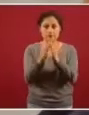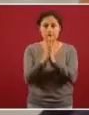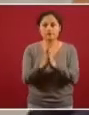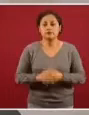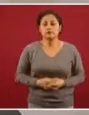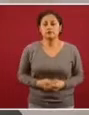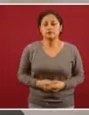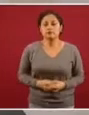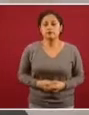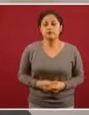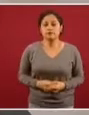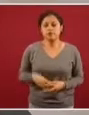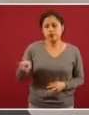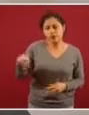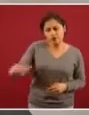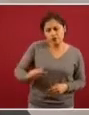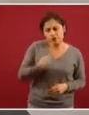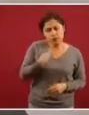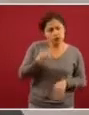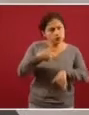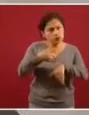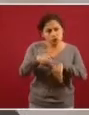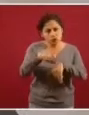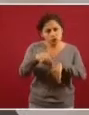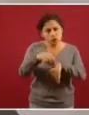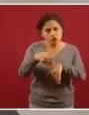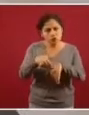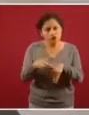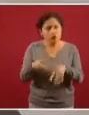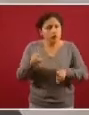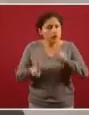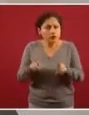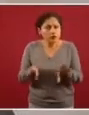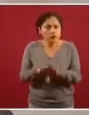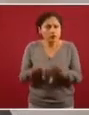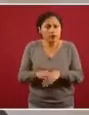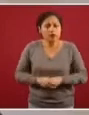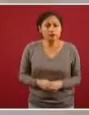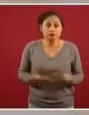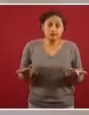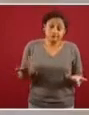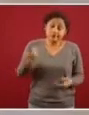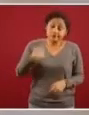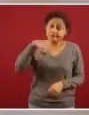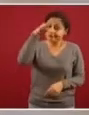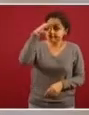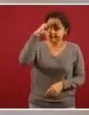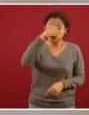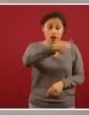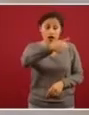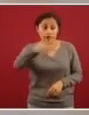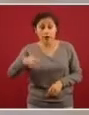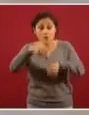Usted preguntó de qué va a depender los números o qué números. Solo añadiría, pues depende también de qué hagamos cada uno de nosotros.